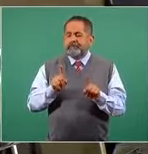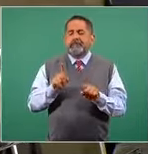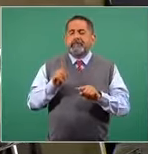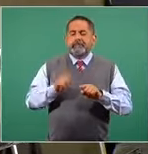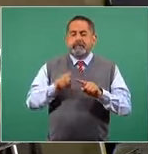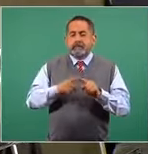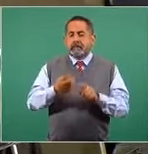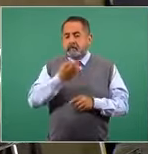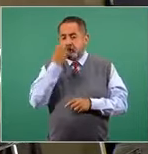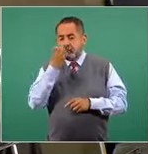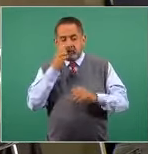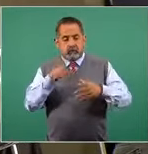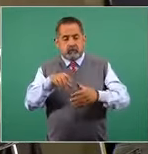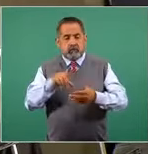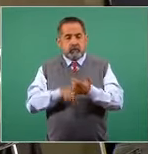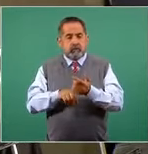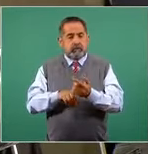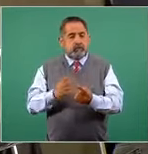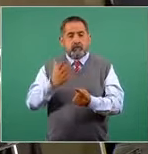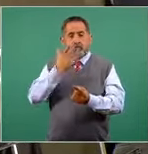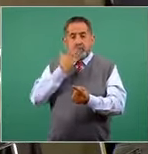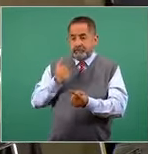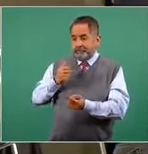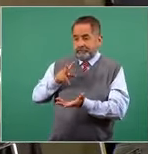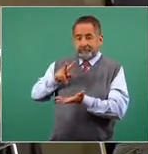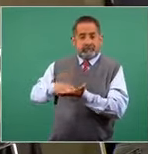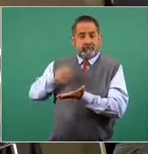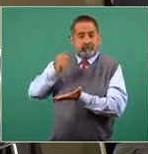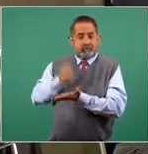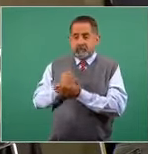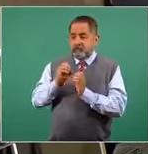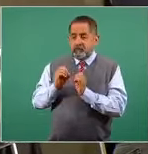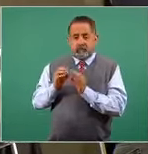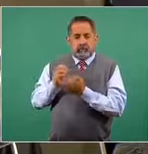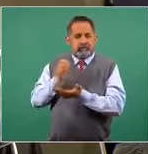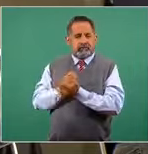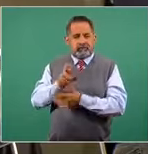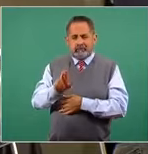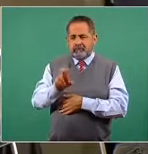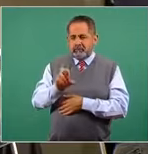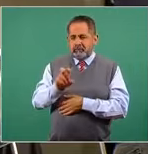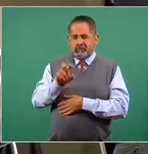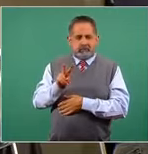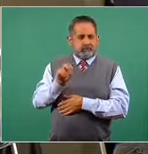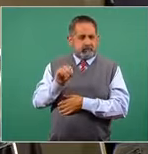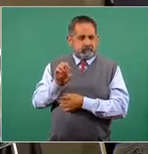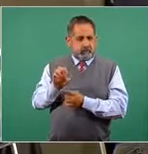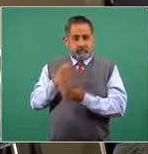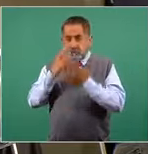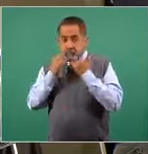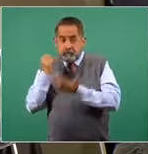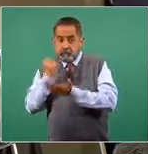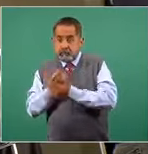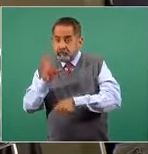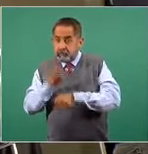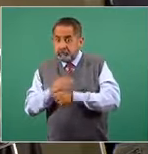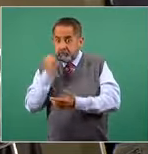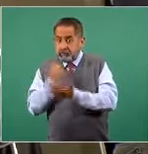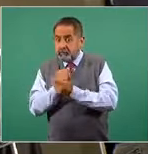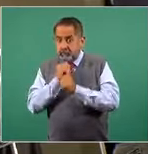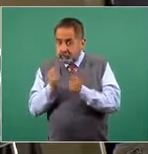las escuelas que no estén bajo el reconocimiento de validez oficial de estudios, el REBOE, usted lo explicó ampliamente. Sin embargo, han llegado